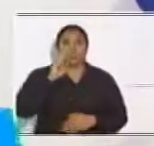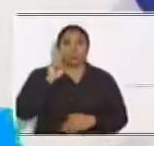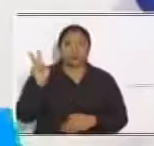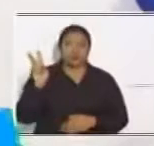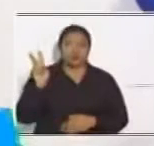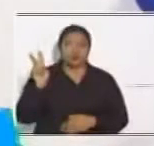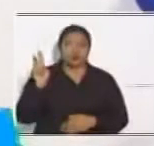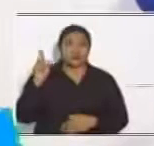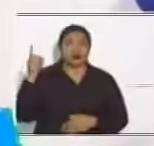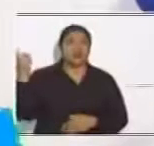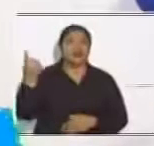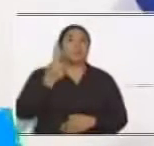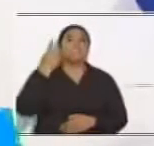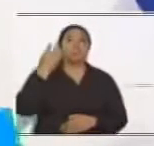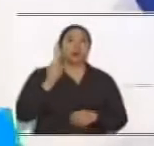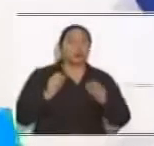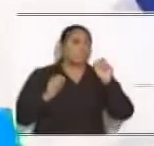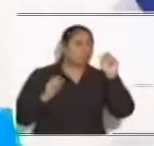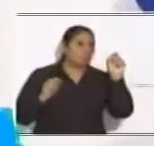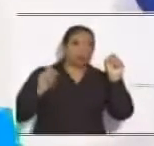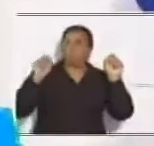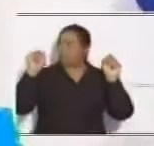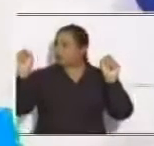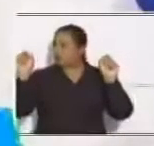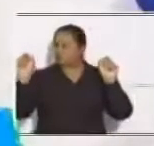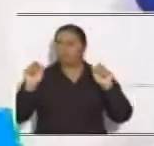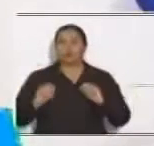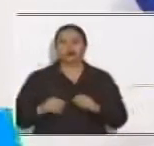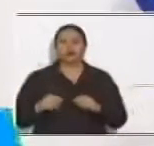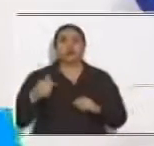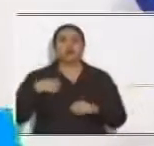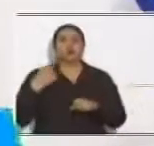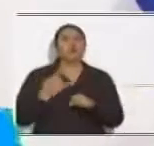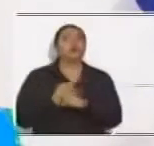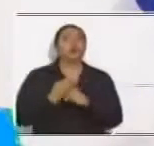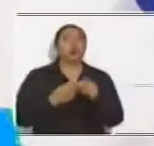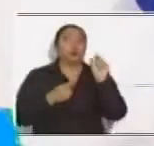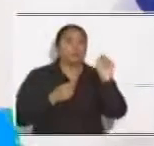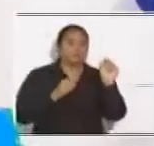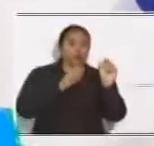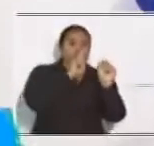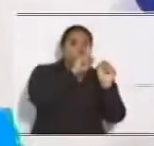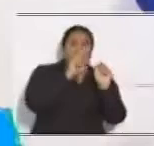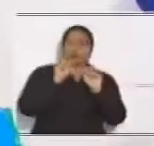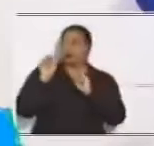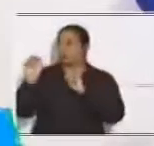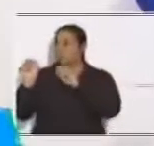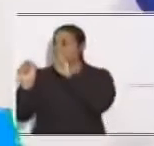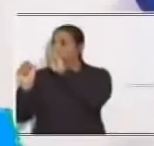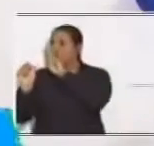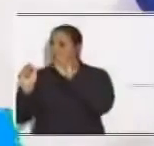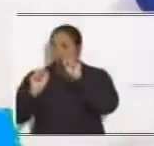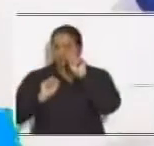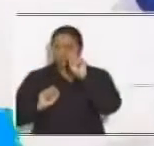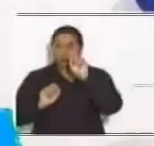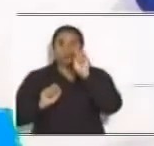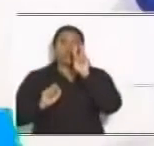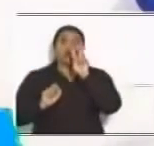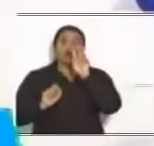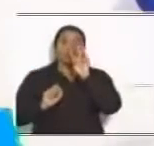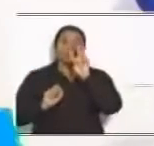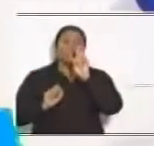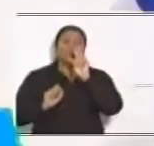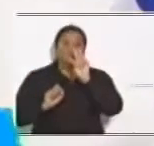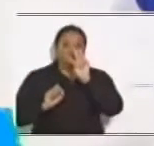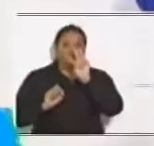de indispensables los puntos? He utilizado punto 1, punto 2 y punto 3. Con